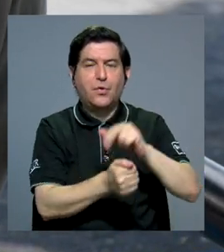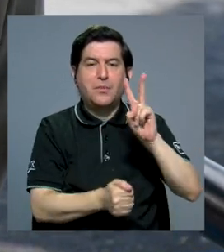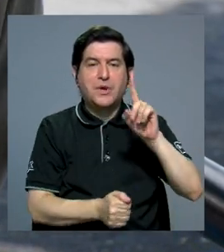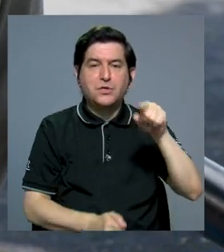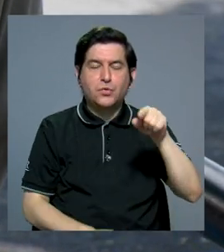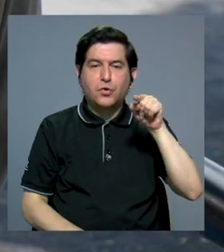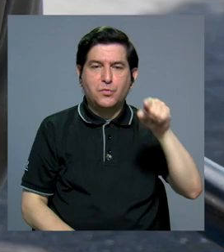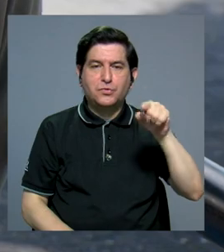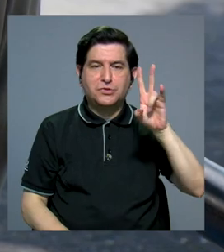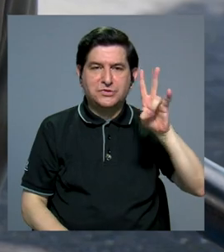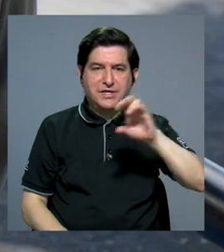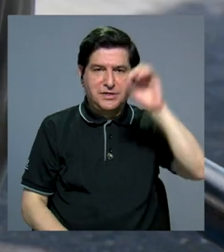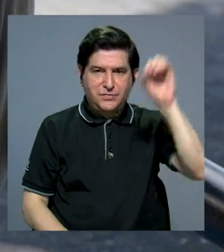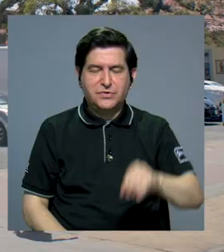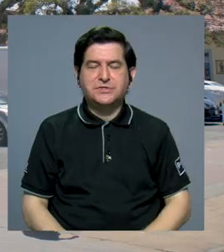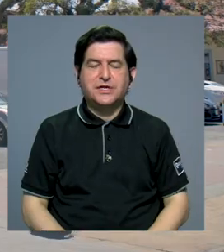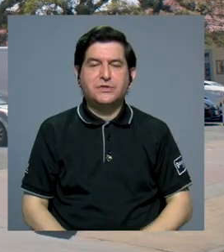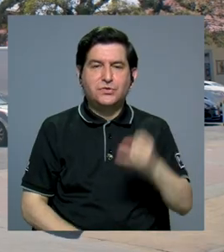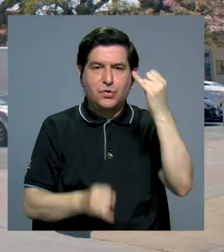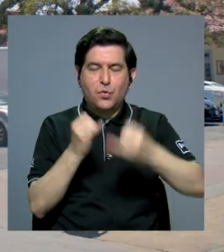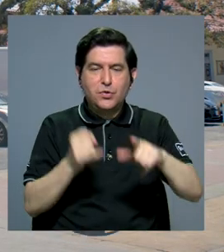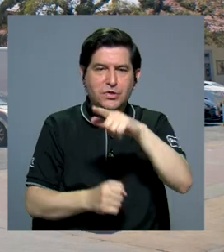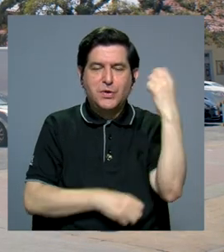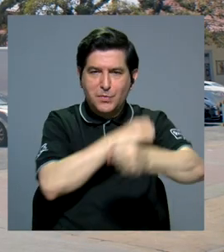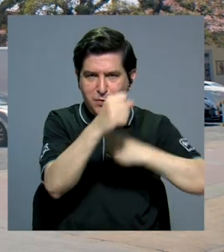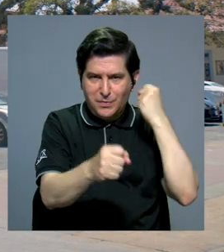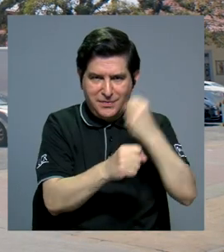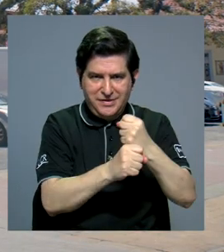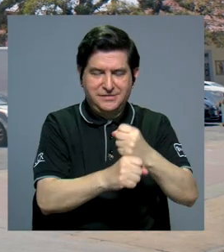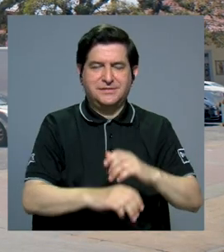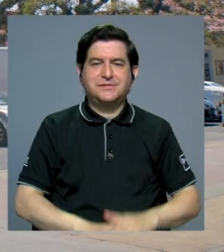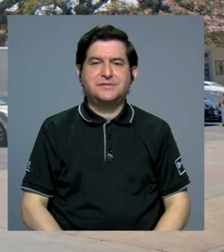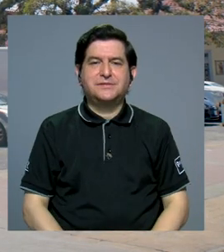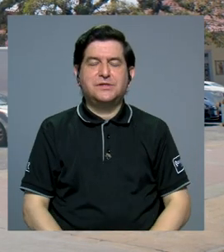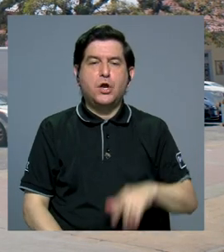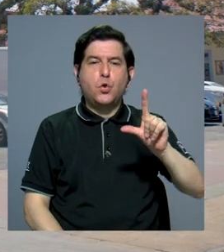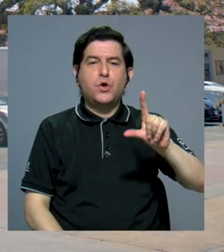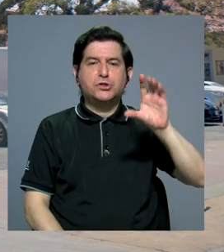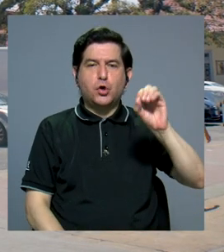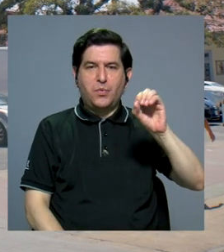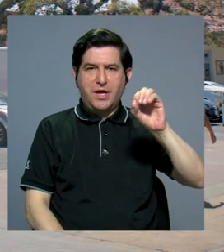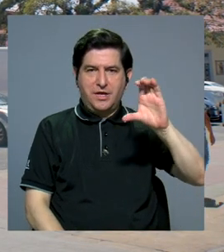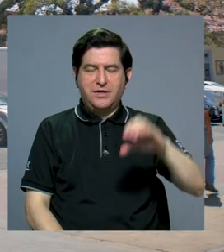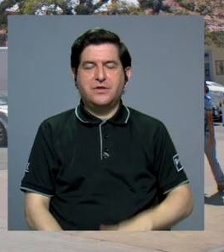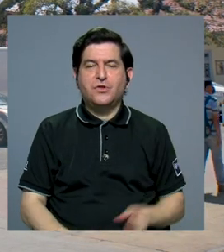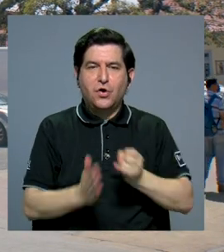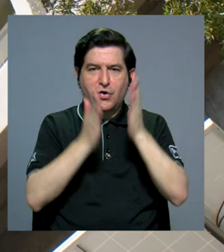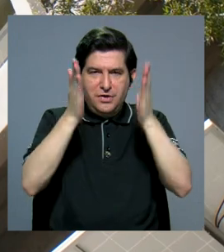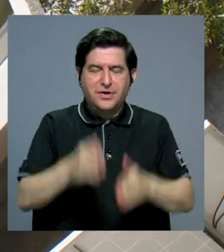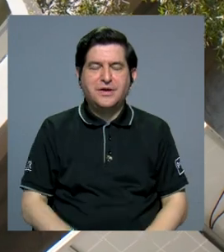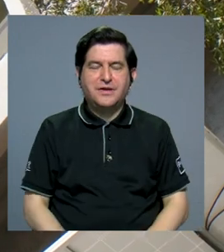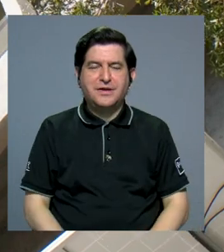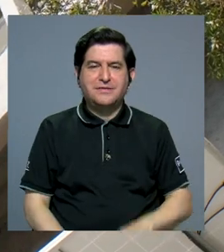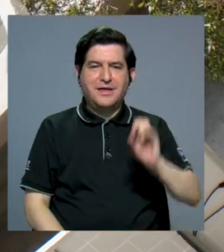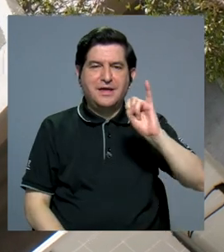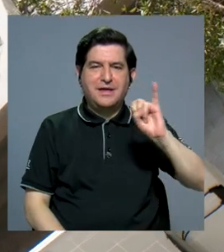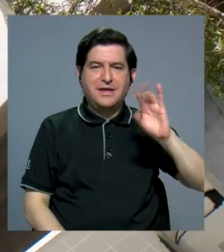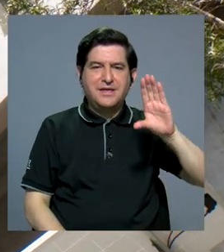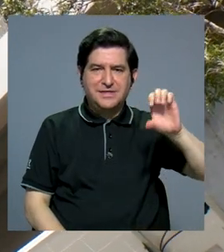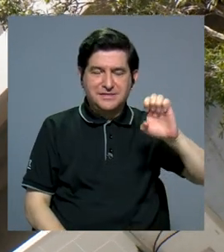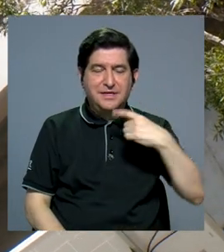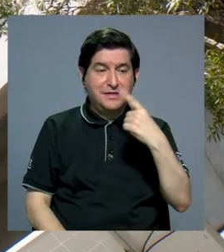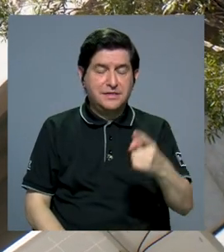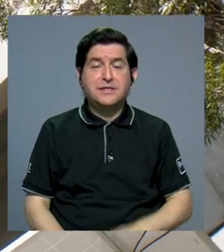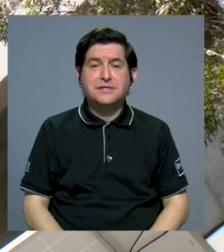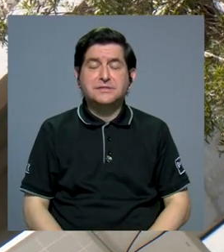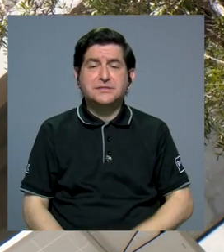un 21.7% calculado para el último mes del año. Luis Oviedo Carballo, investigador del IICE,